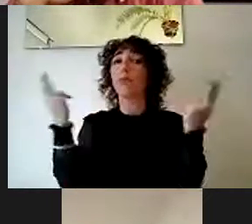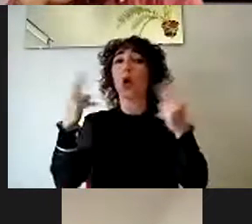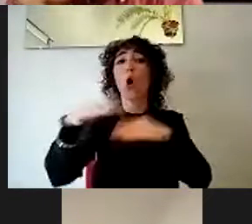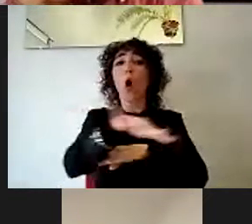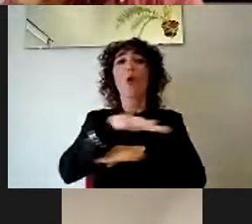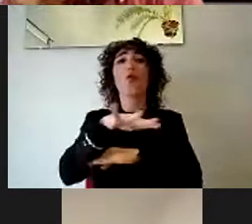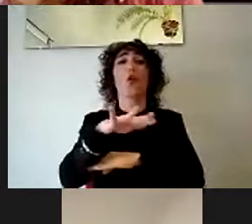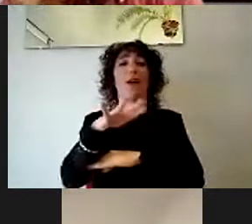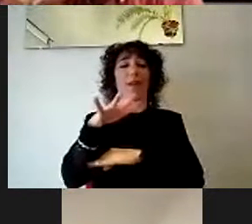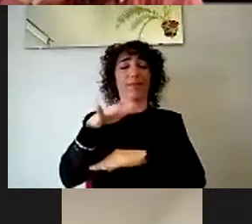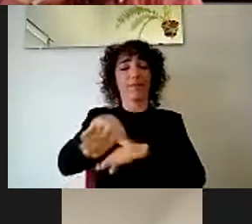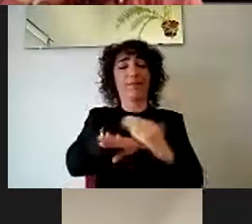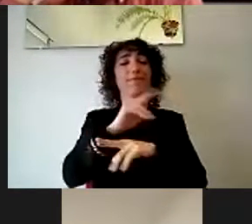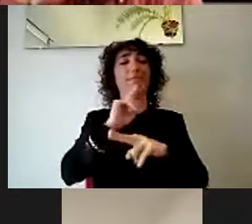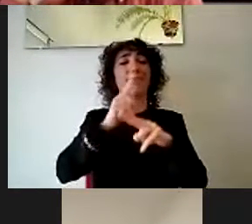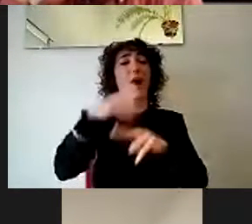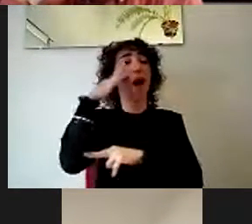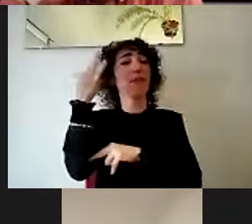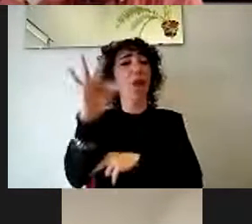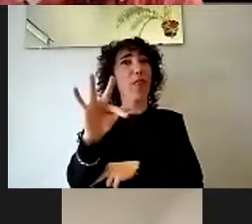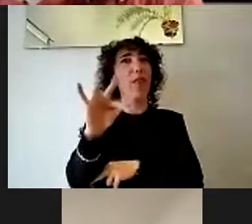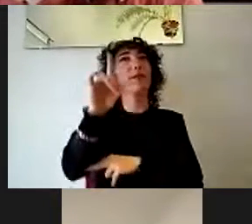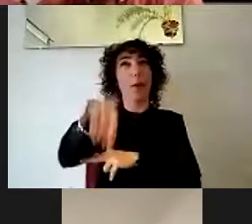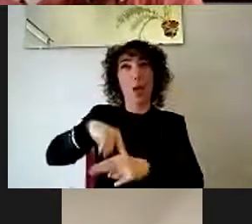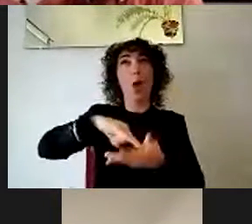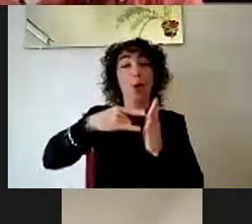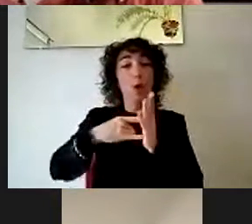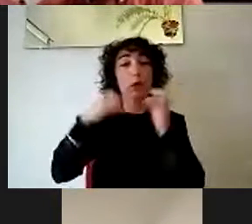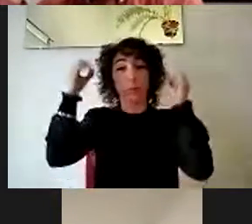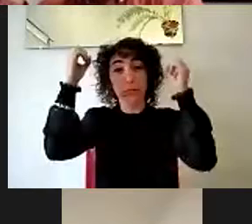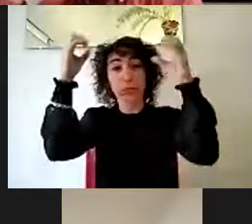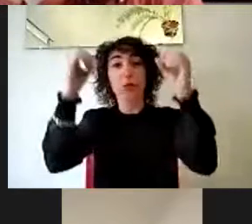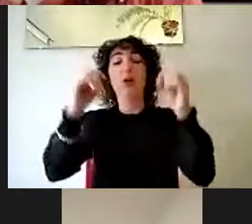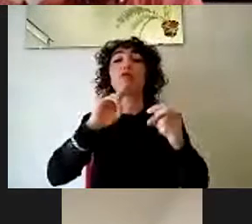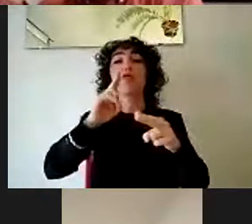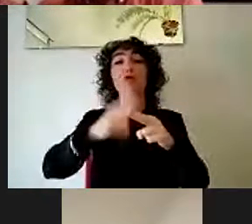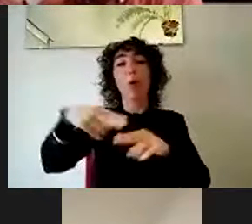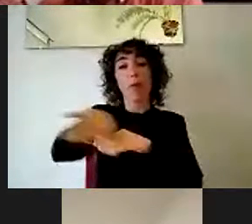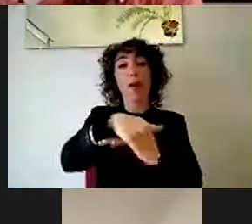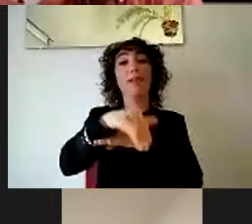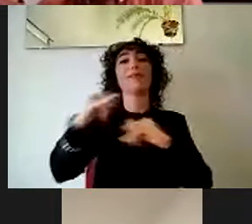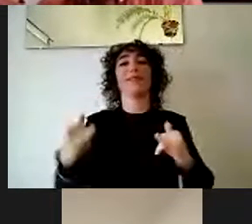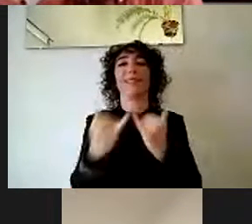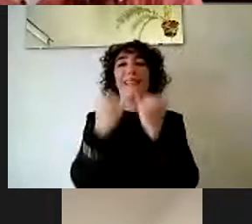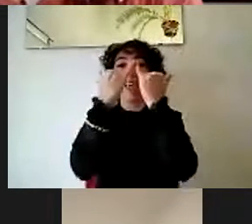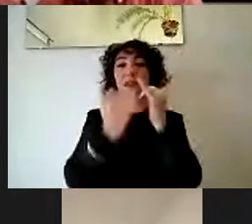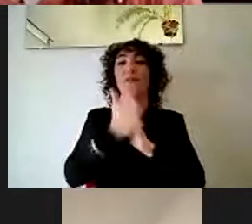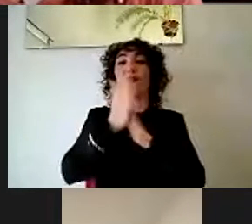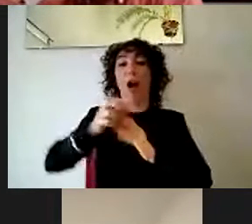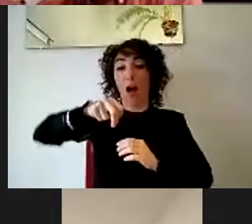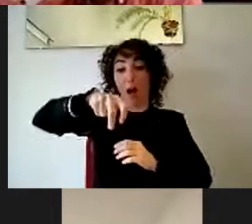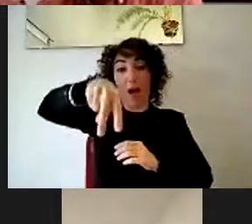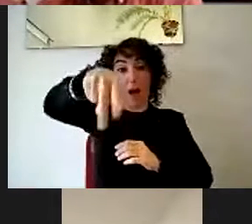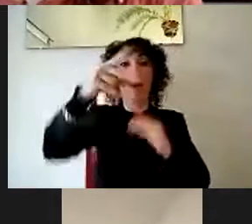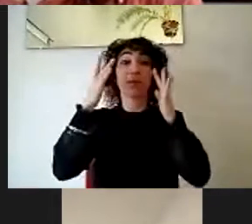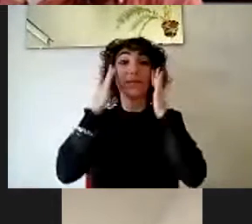Francia, el proyecto del alumbrado público de la calle Teide y todas las callitas pequeñas peatonales hacia el Pantalán del Muelle, que ese